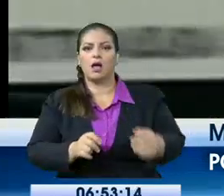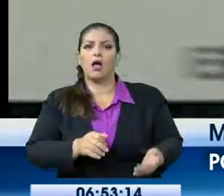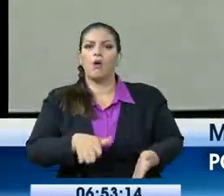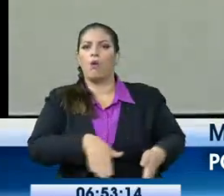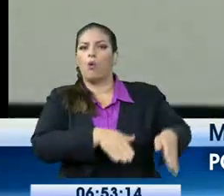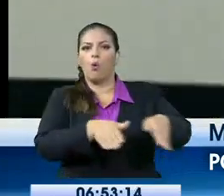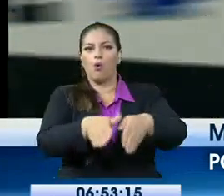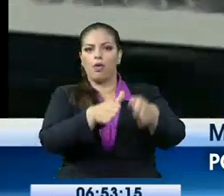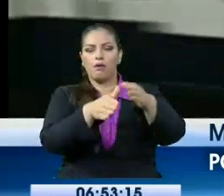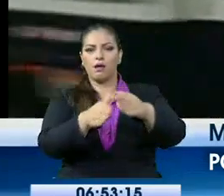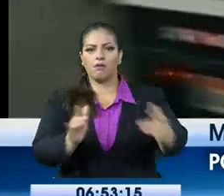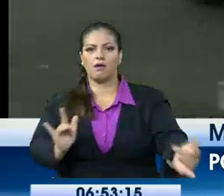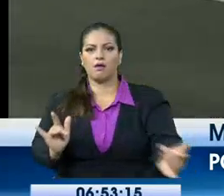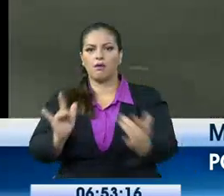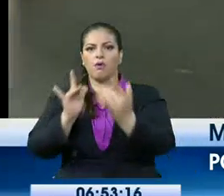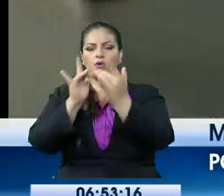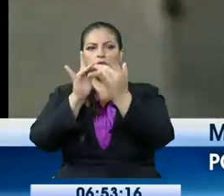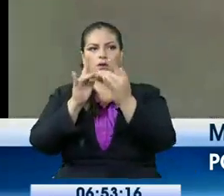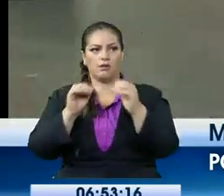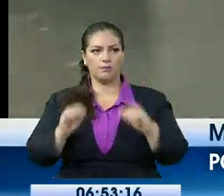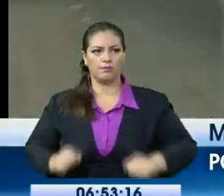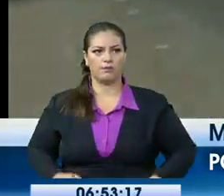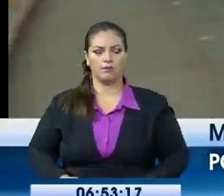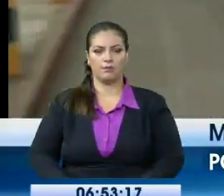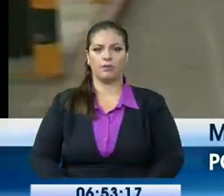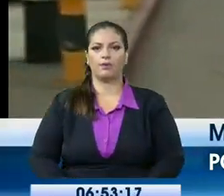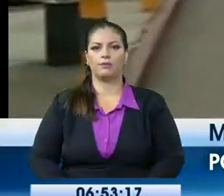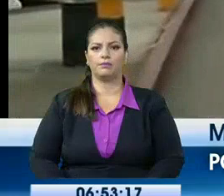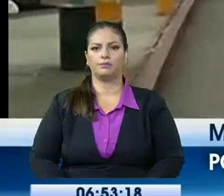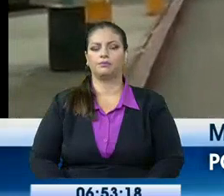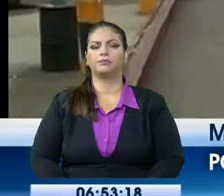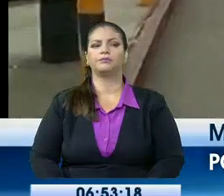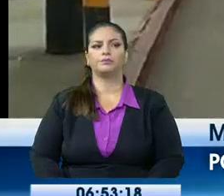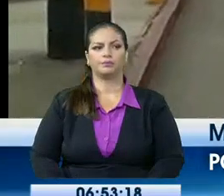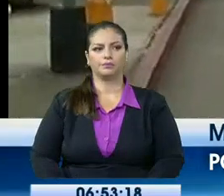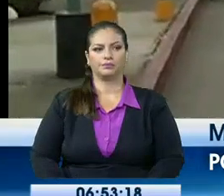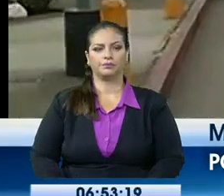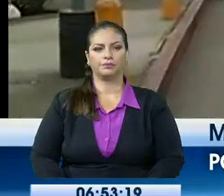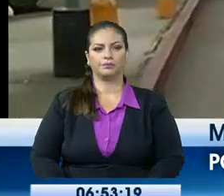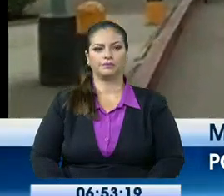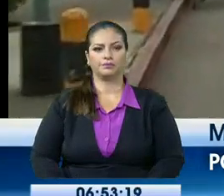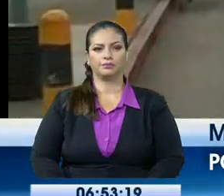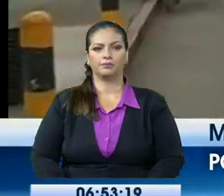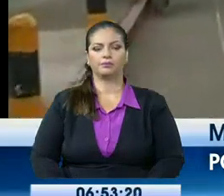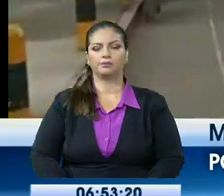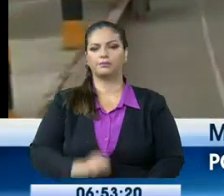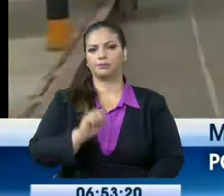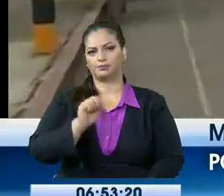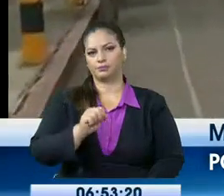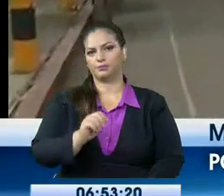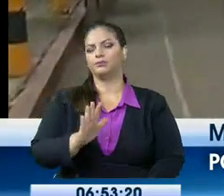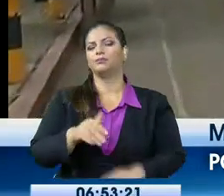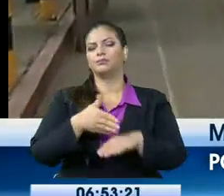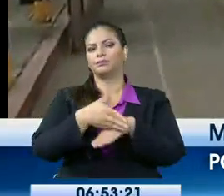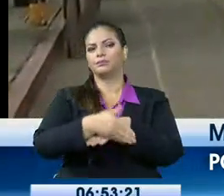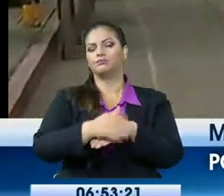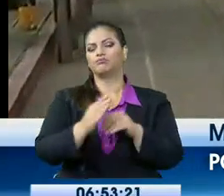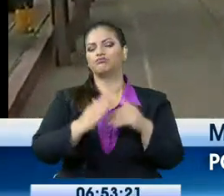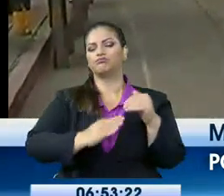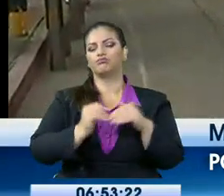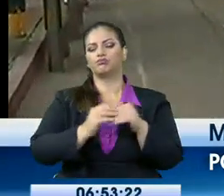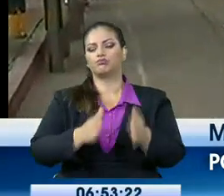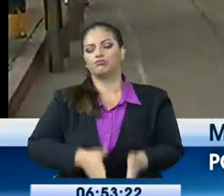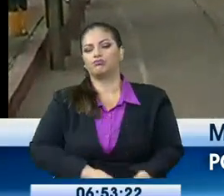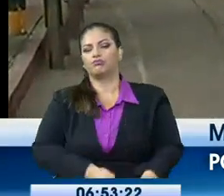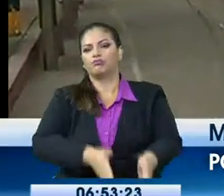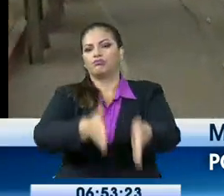un acceso por salga directamente hacia la avenida Base Sur, que es la que empata en la esquina, para que ingresen directo y ya no den la vuelta como están haciendo